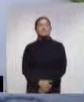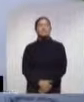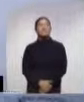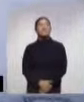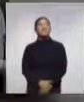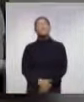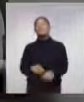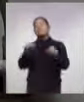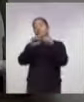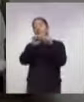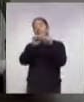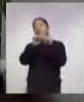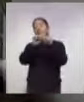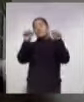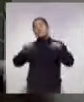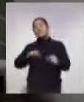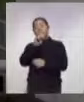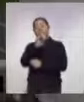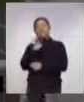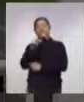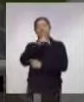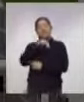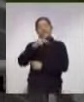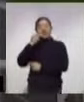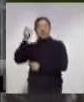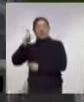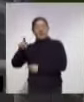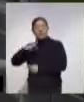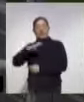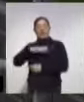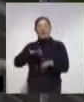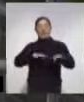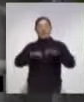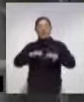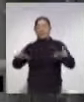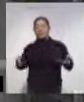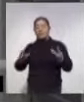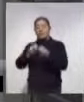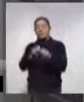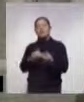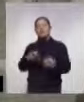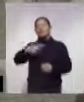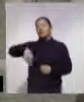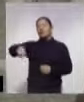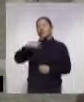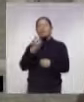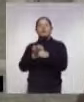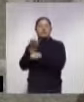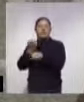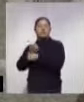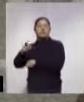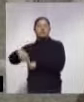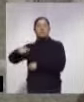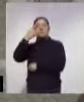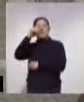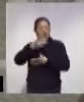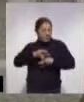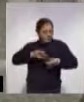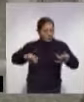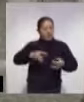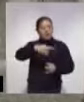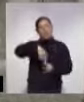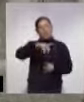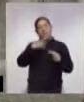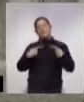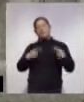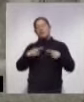El Sistema Municipal DIF de Nanacamilpa desarrolla acciones conjuntas con el Organismo Asistencial Estatal para mejorar la calidad de vida de la